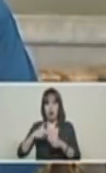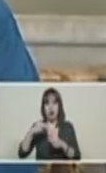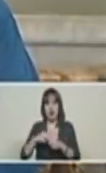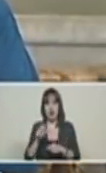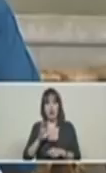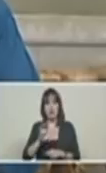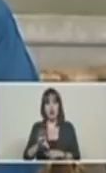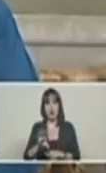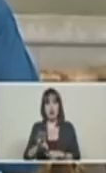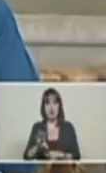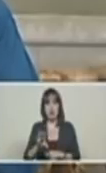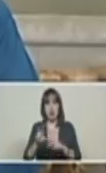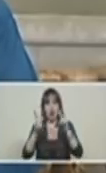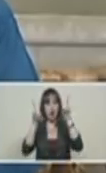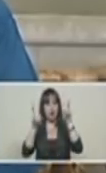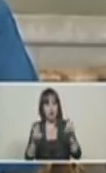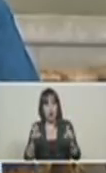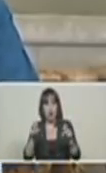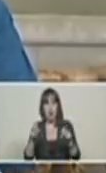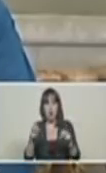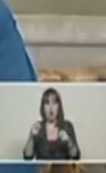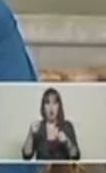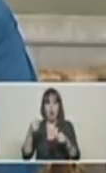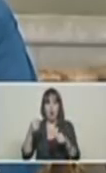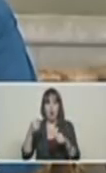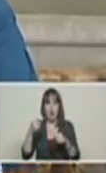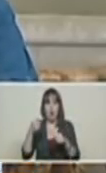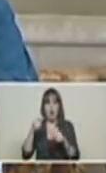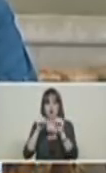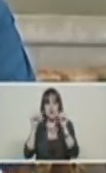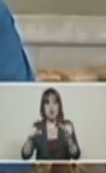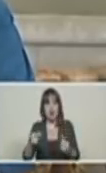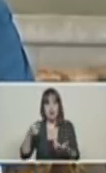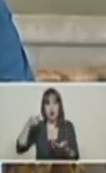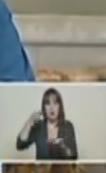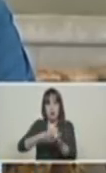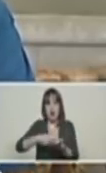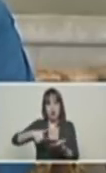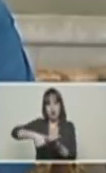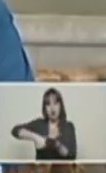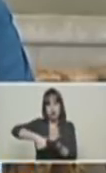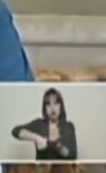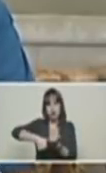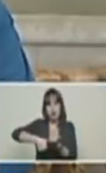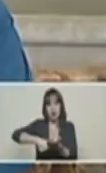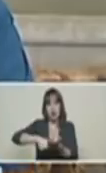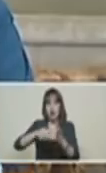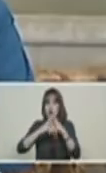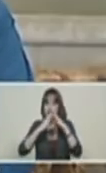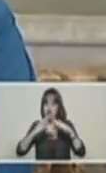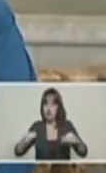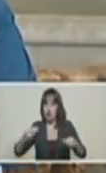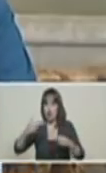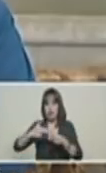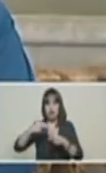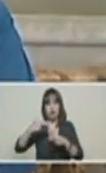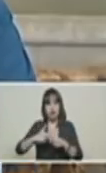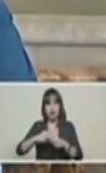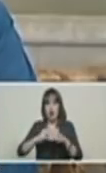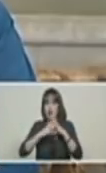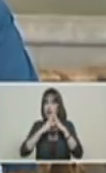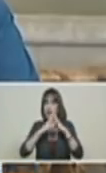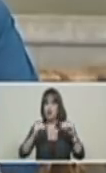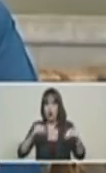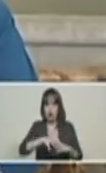país el nuevo sistema de biopago. En todas las estaciones de gasolina del país entra